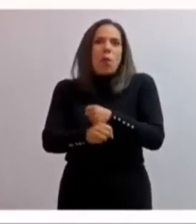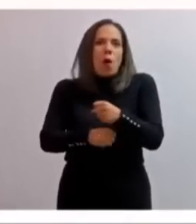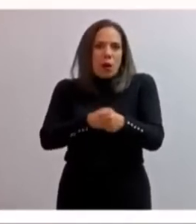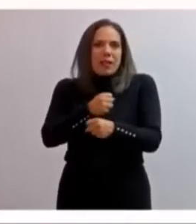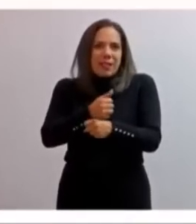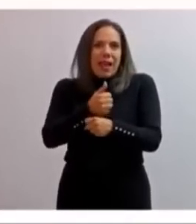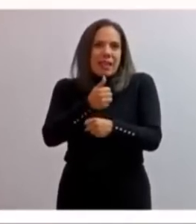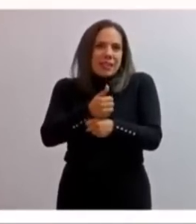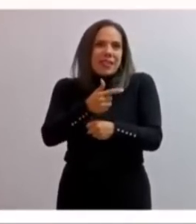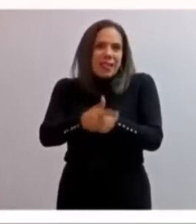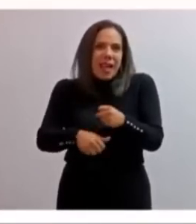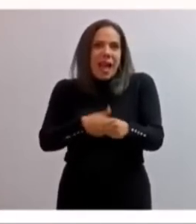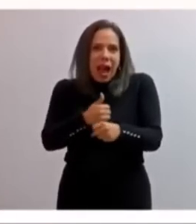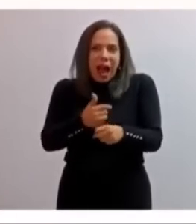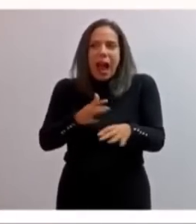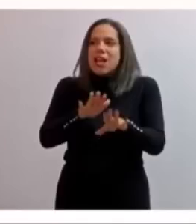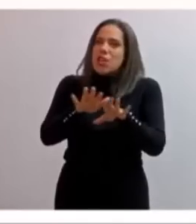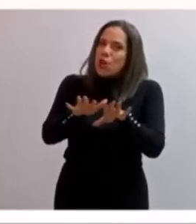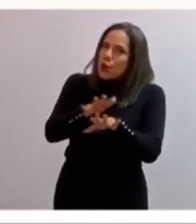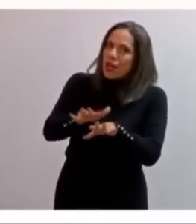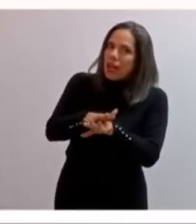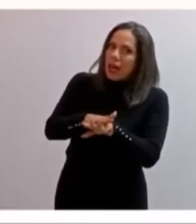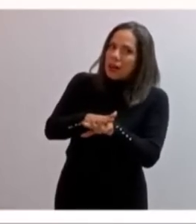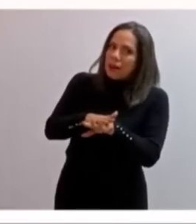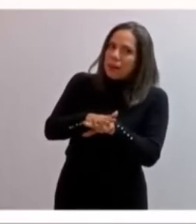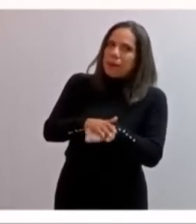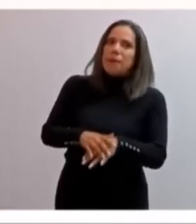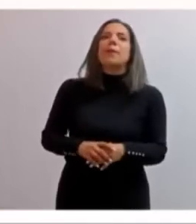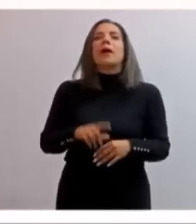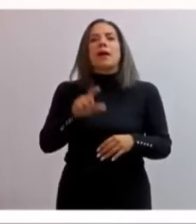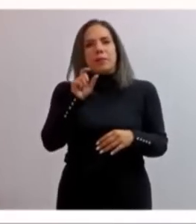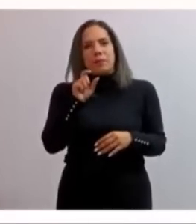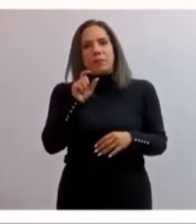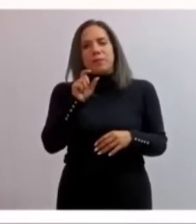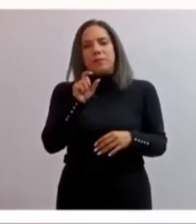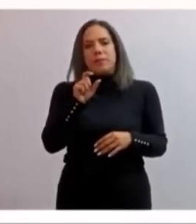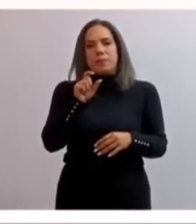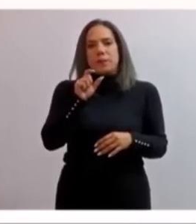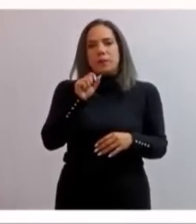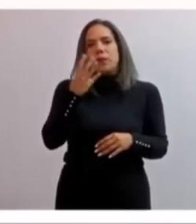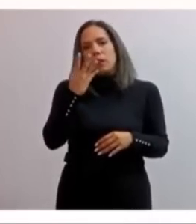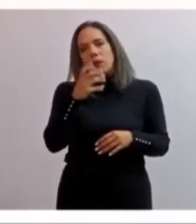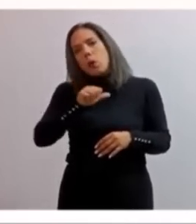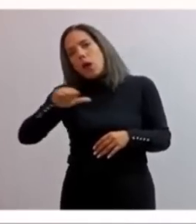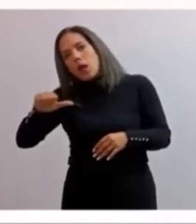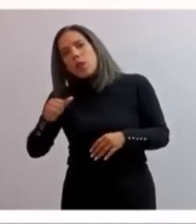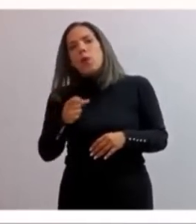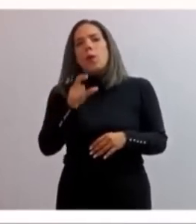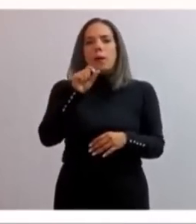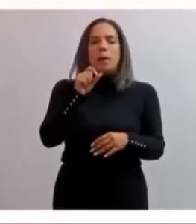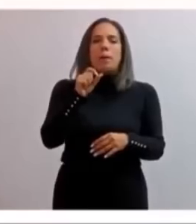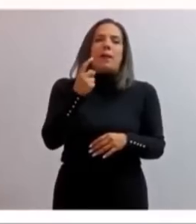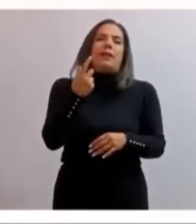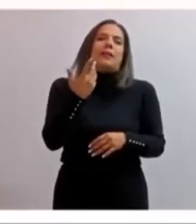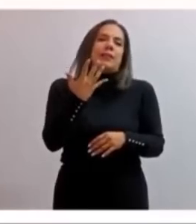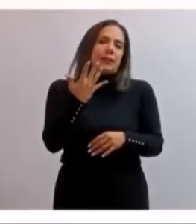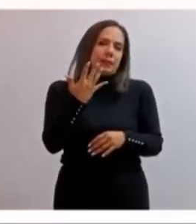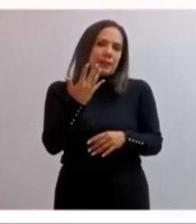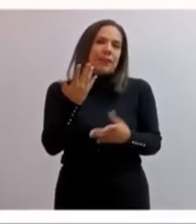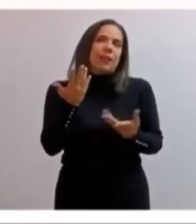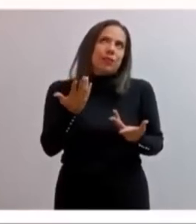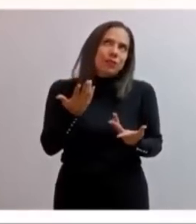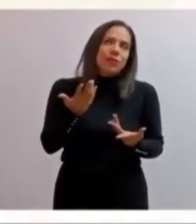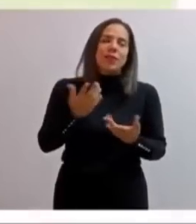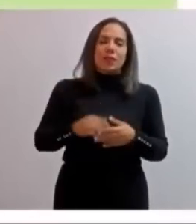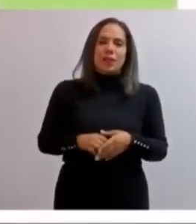alguna manera ni siquiera imaginadas en aquel escenario en que fue construido. El